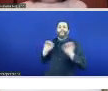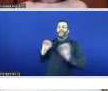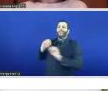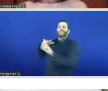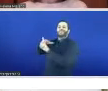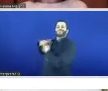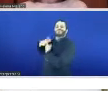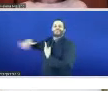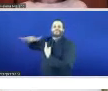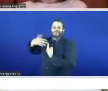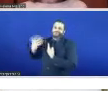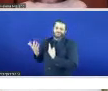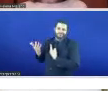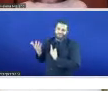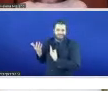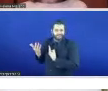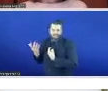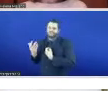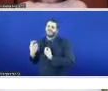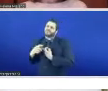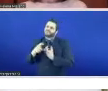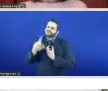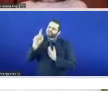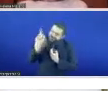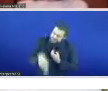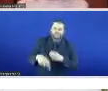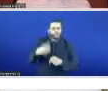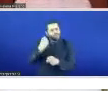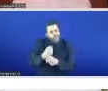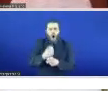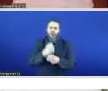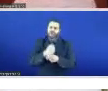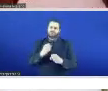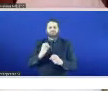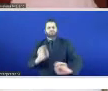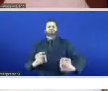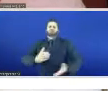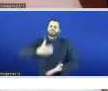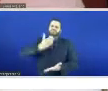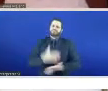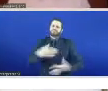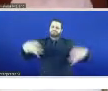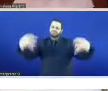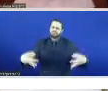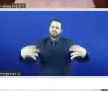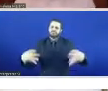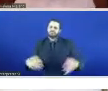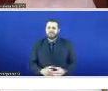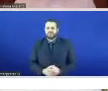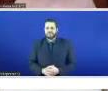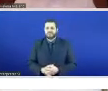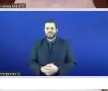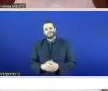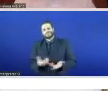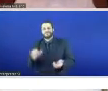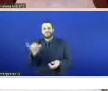necesita definitivamente un trabajo muy serio sobre la fiscalidad. En segundo lugar, hay que redefinir el tema de la cooperación internacional.